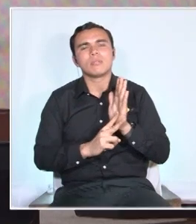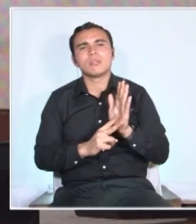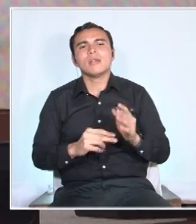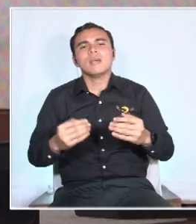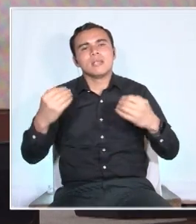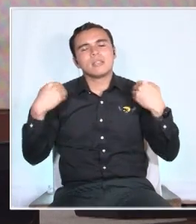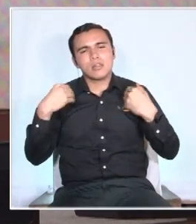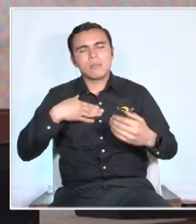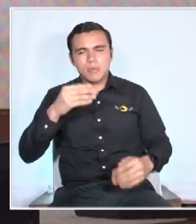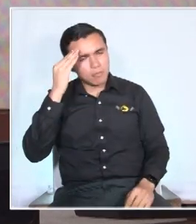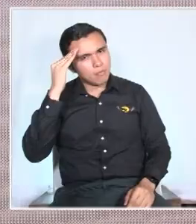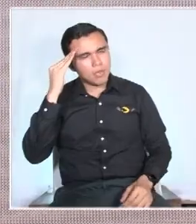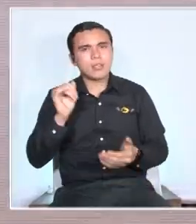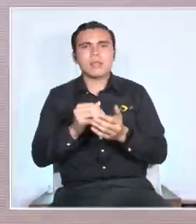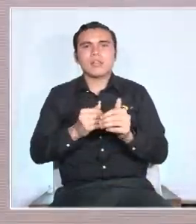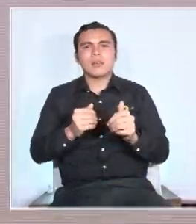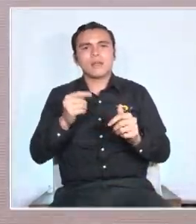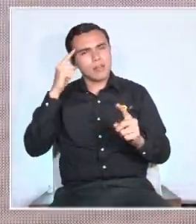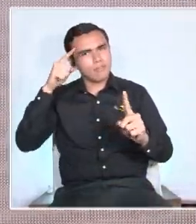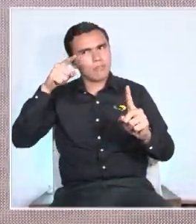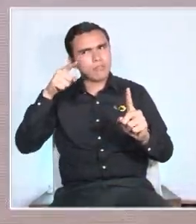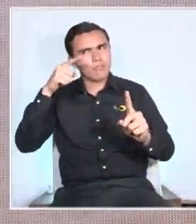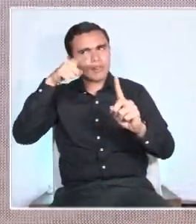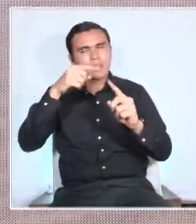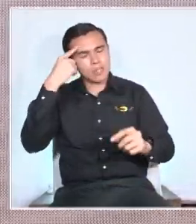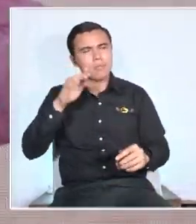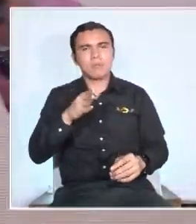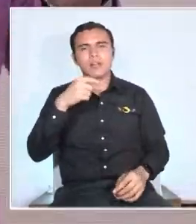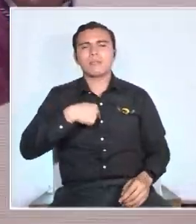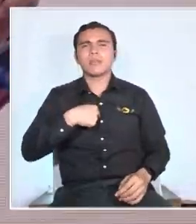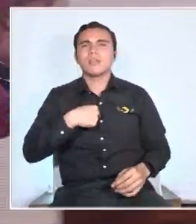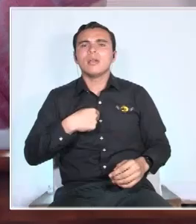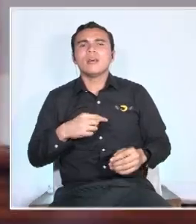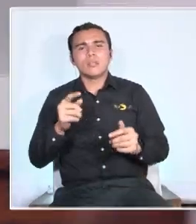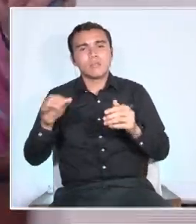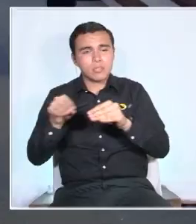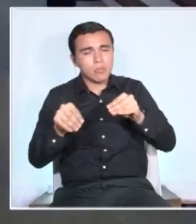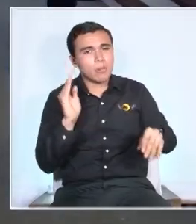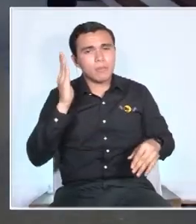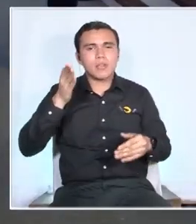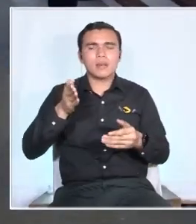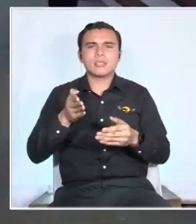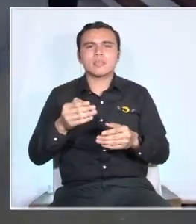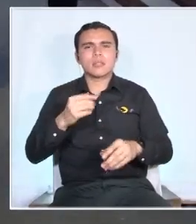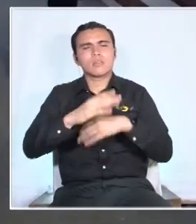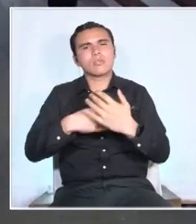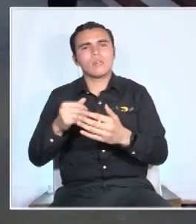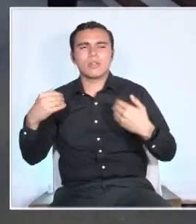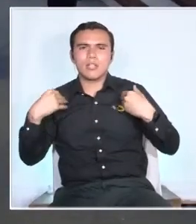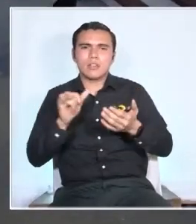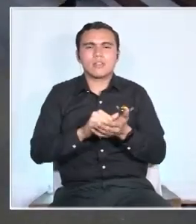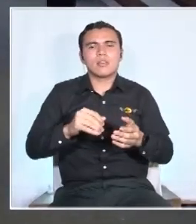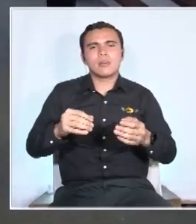tengo mi mente enfocada en el propósito de Dios para mí, aleluya, tú te vas a mover y vas a hacer todo lo que tengas